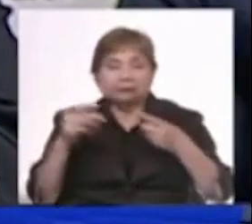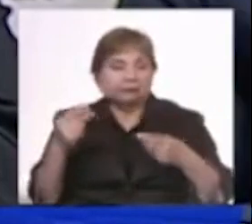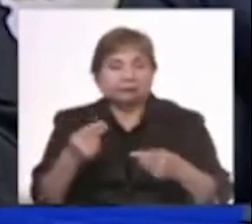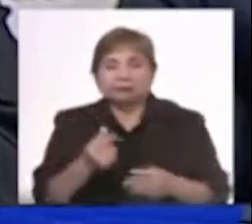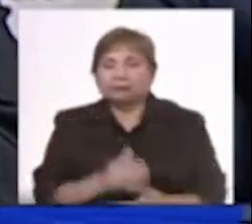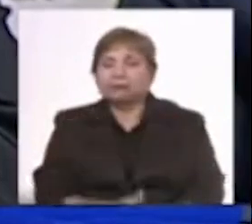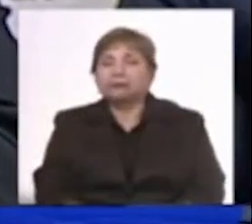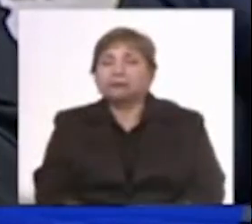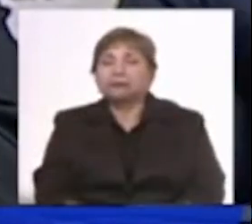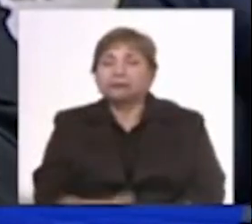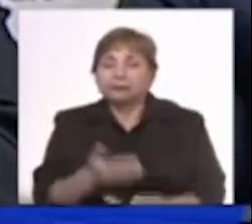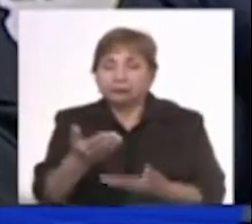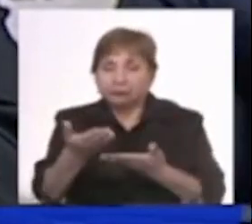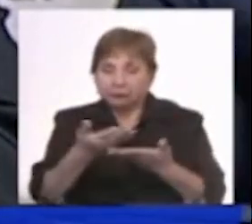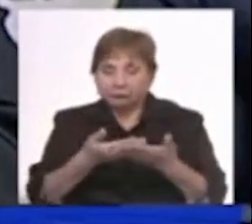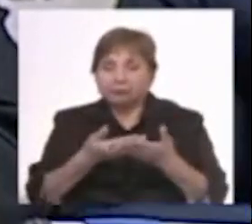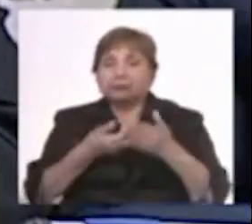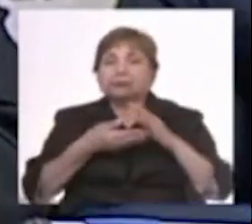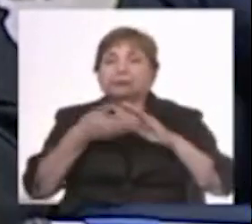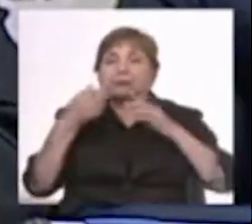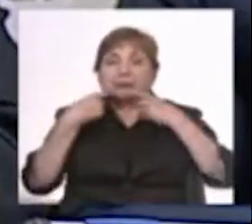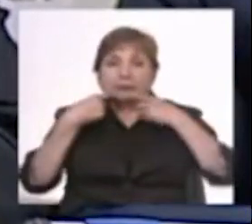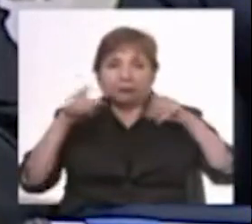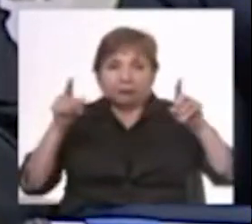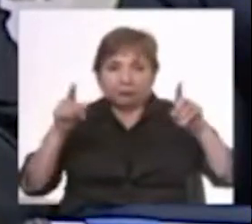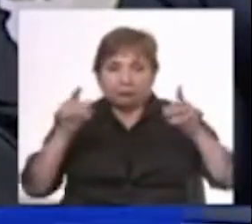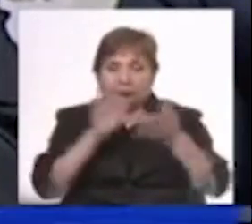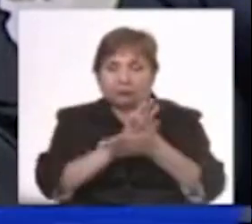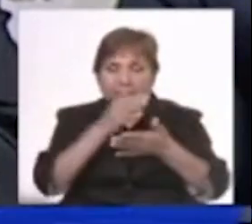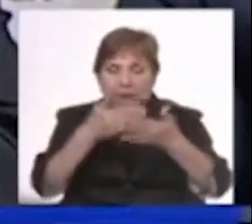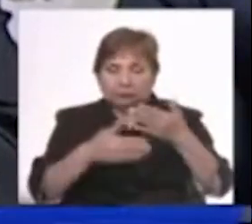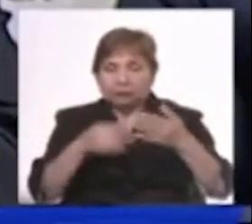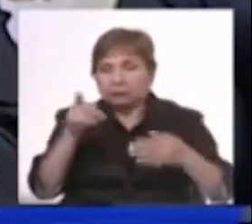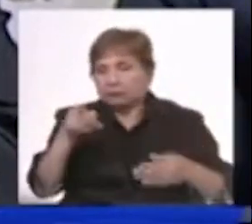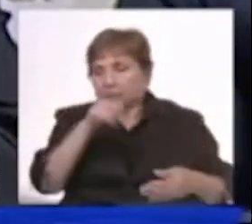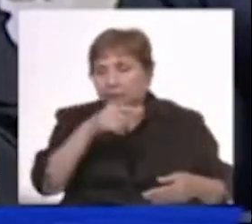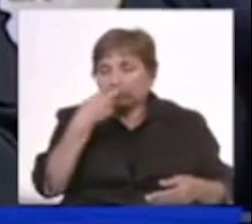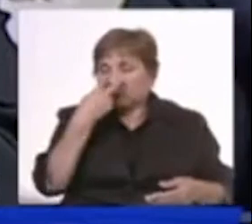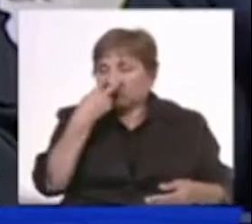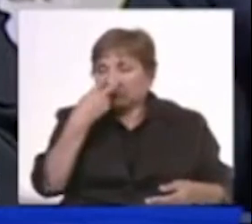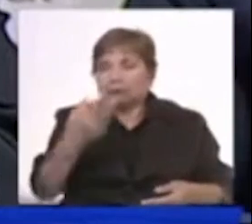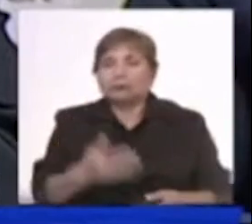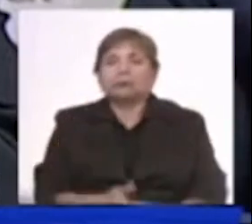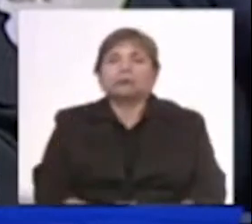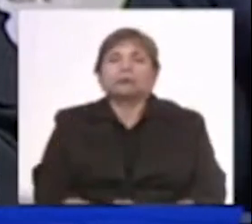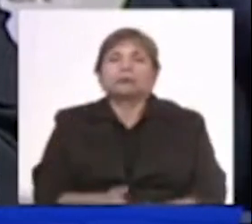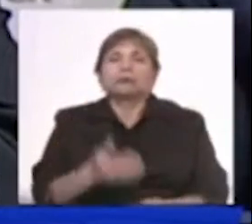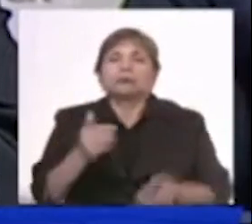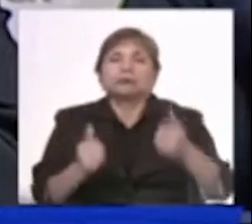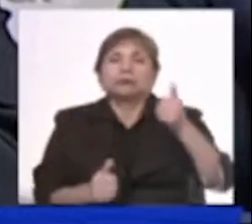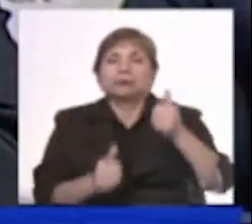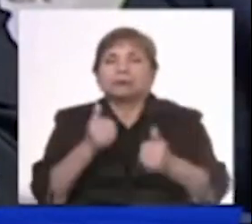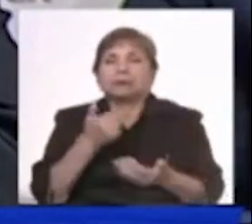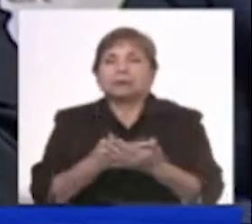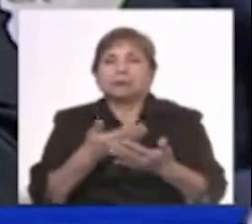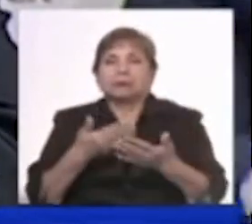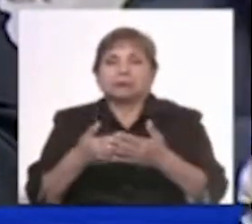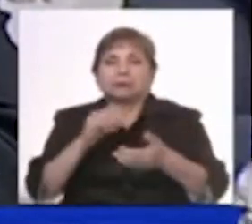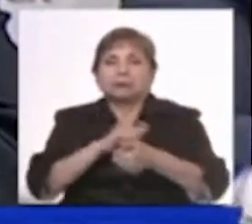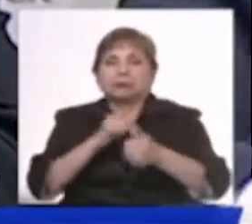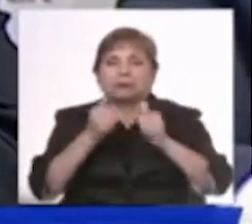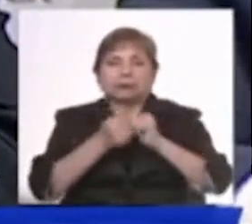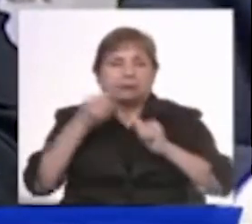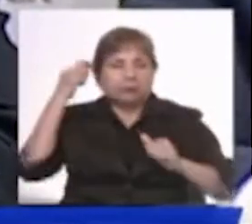inmediatamente se ha sacado un comunicado que ustedes ya lo han visto, en la cual se cambia